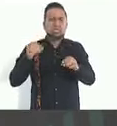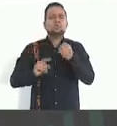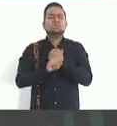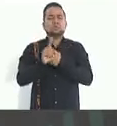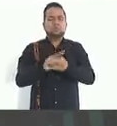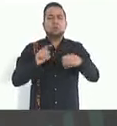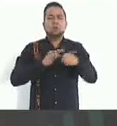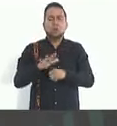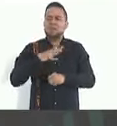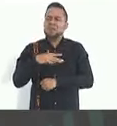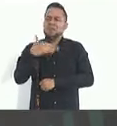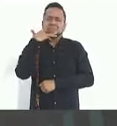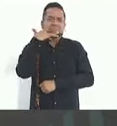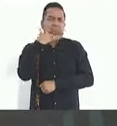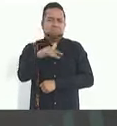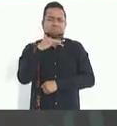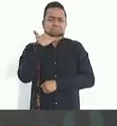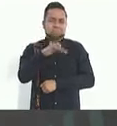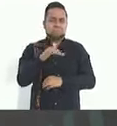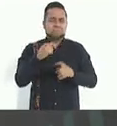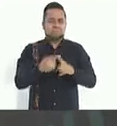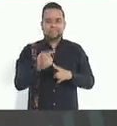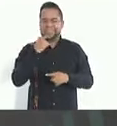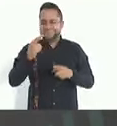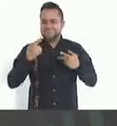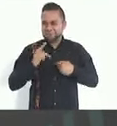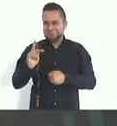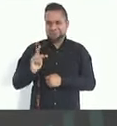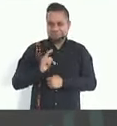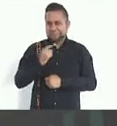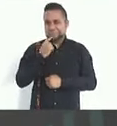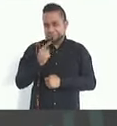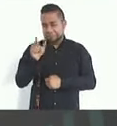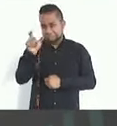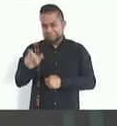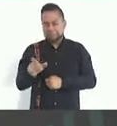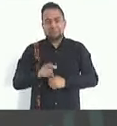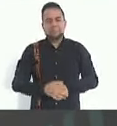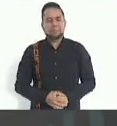la corrupción, como decía un paisano ya